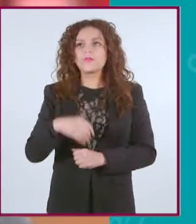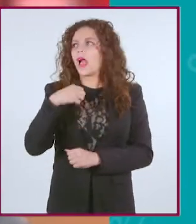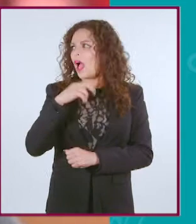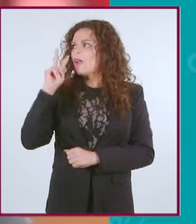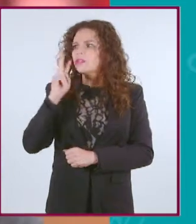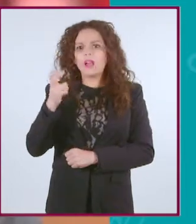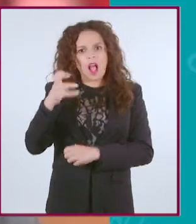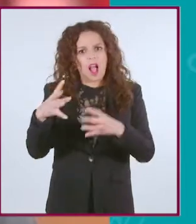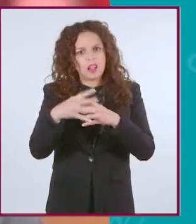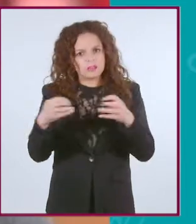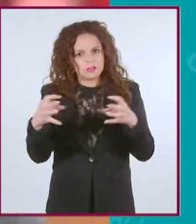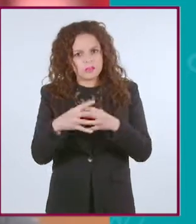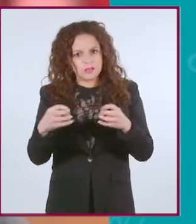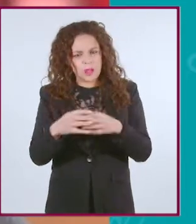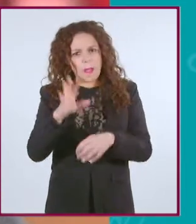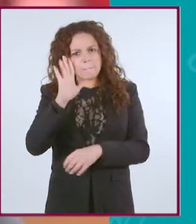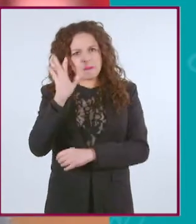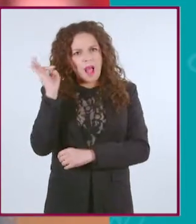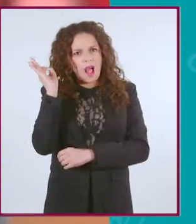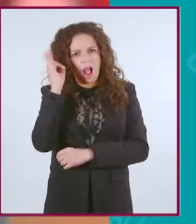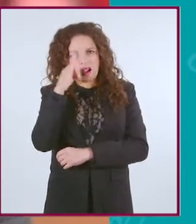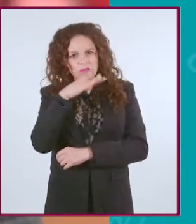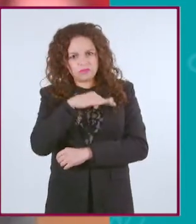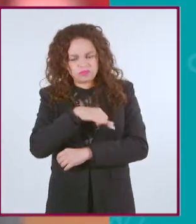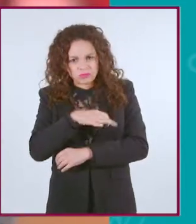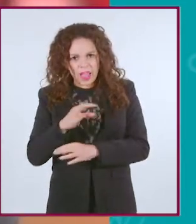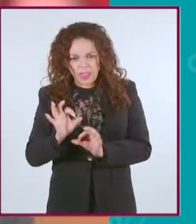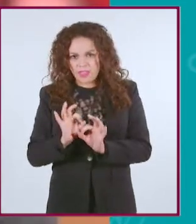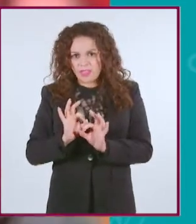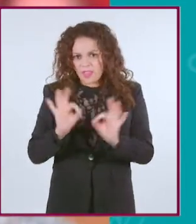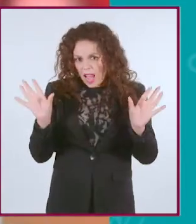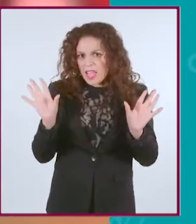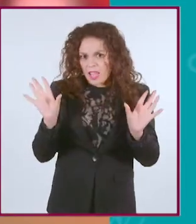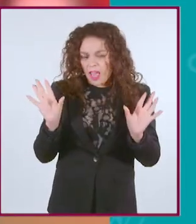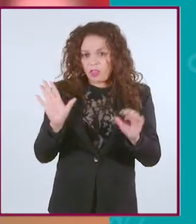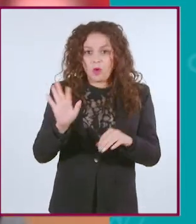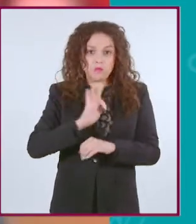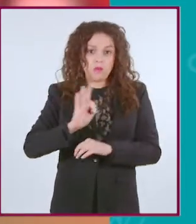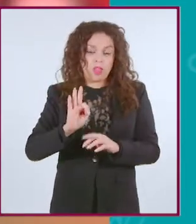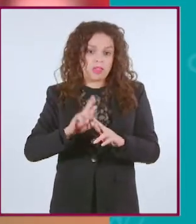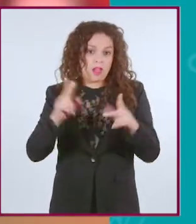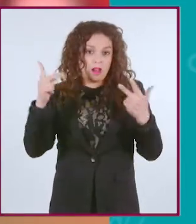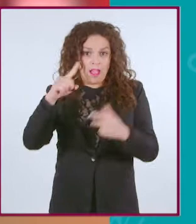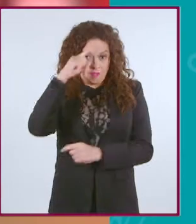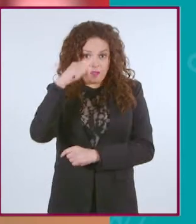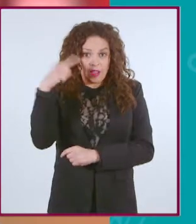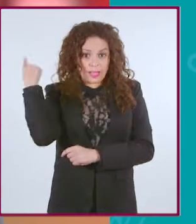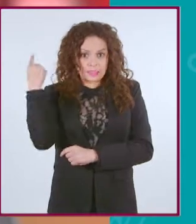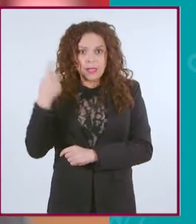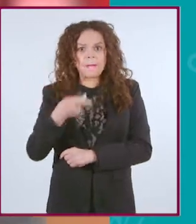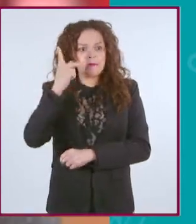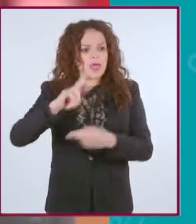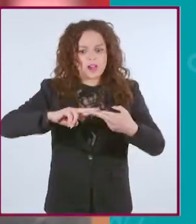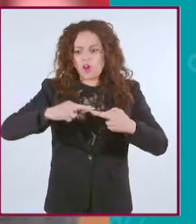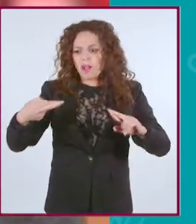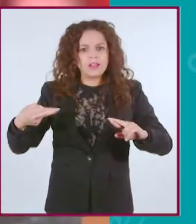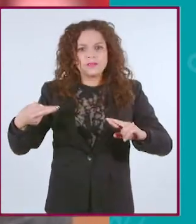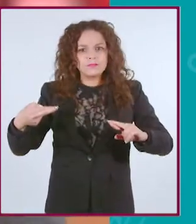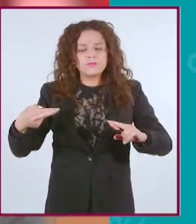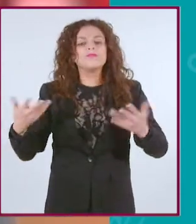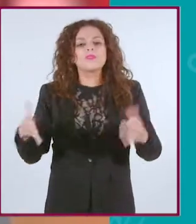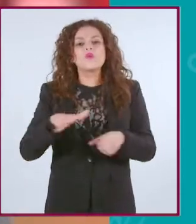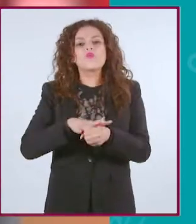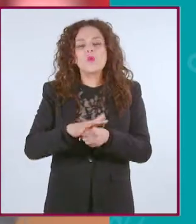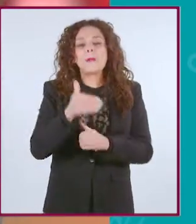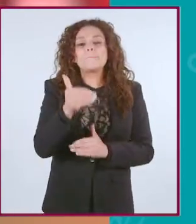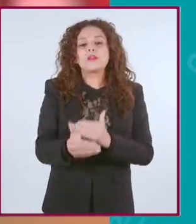bastante sensible, digámoslo así, porque se puede romper muy fácilmente, pero el hilo no, el hilo sale muy resistente. ¿Cuál es el